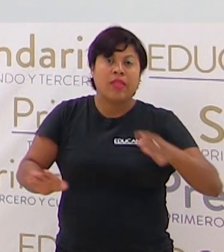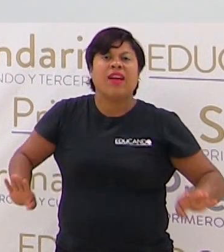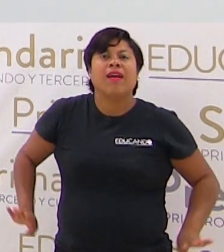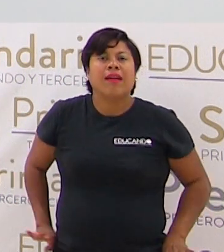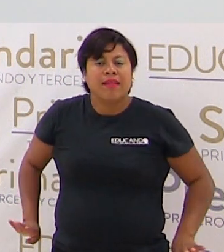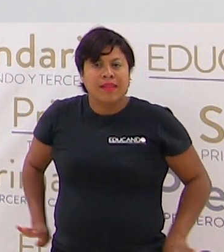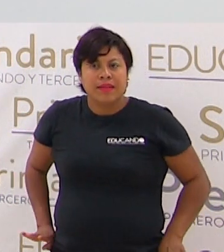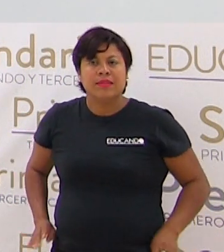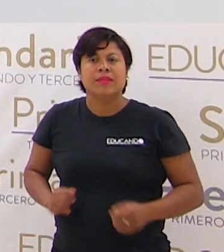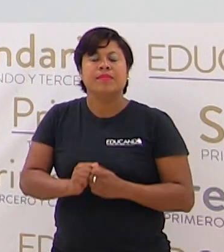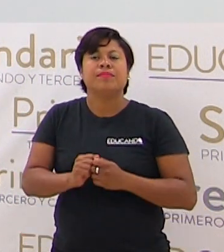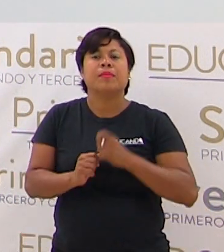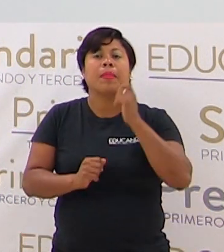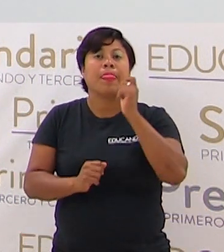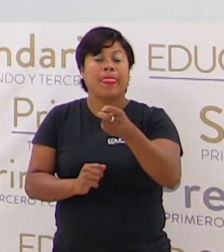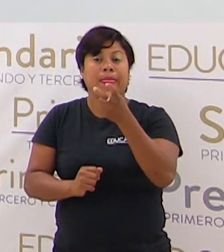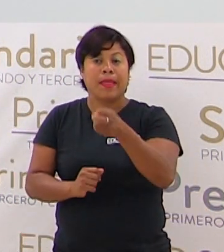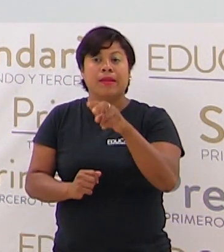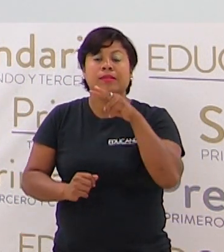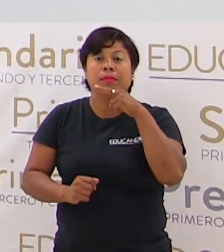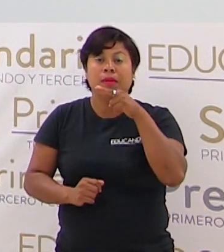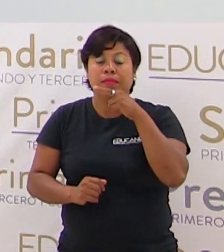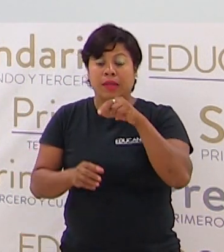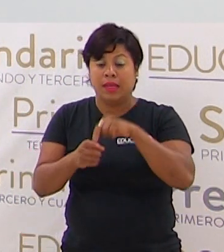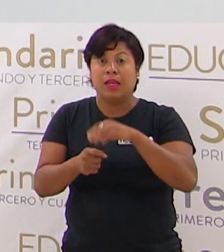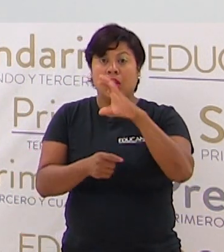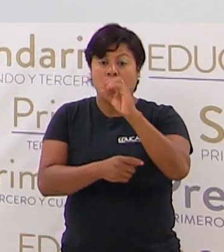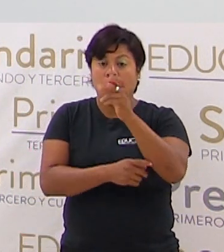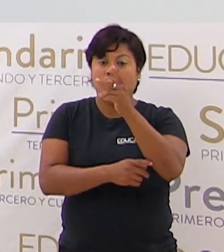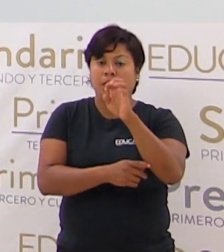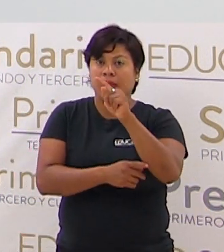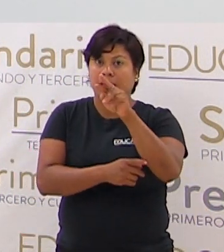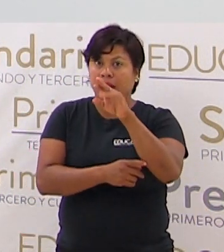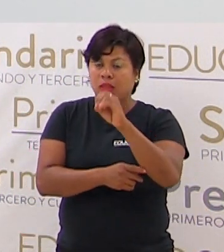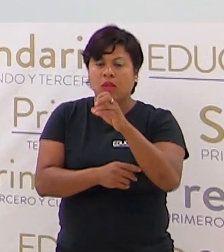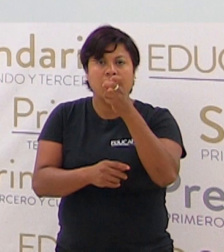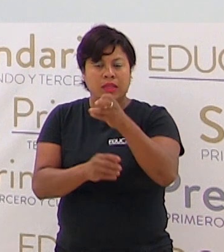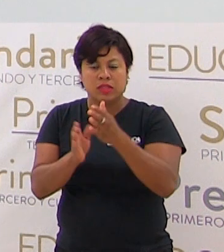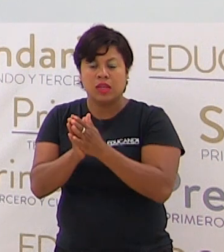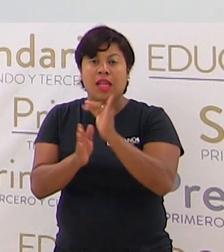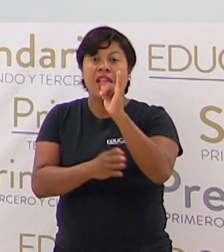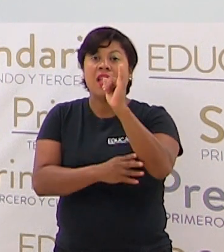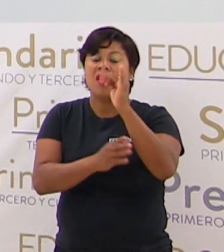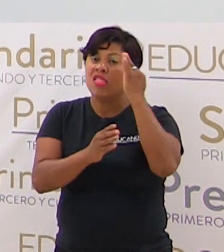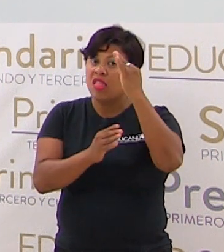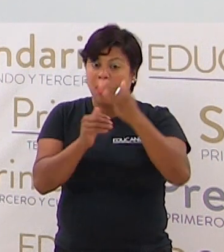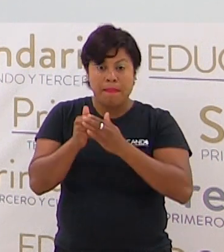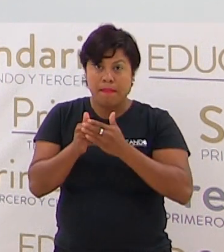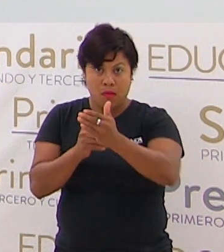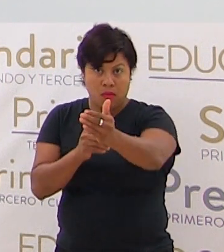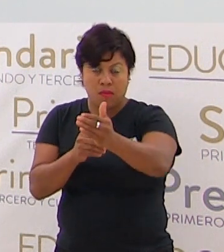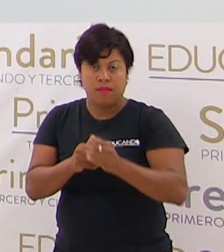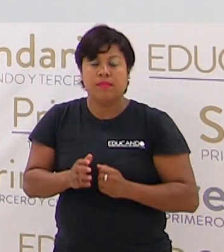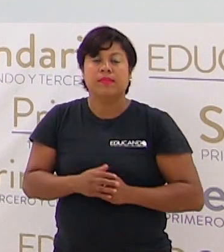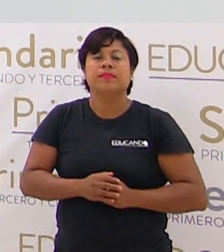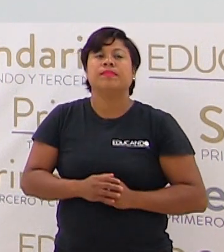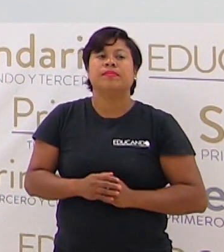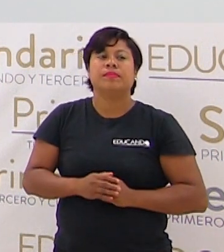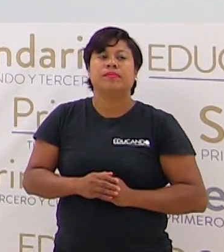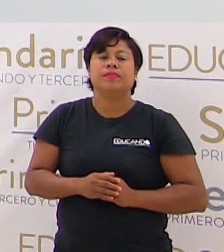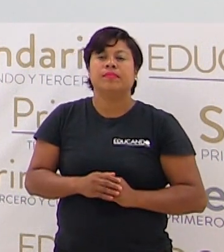más es que los verbos en copretérito, su infinitivo,